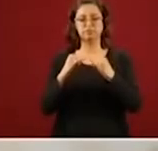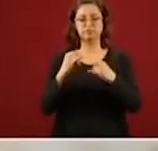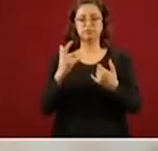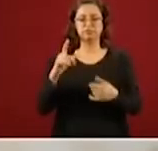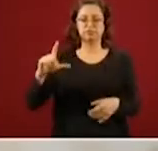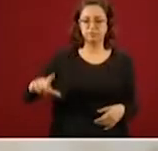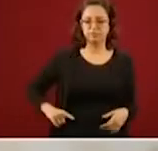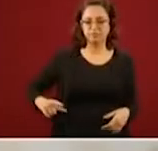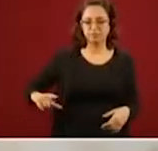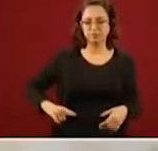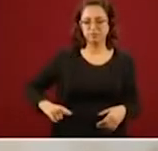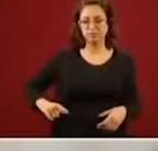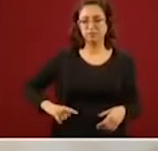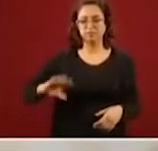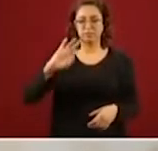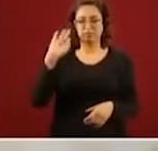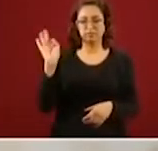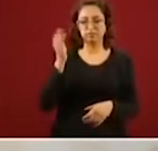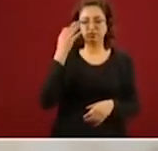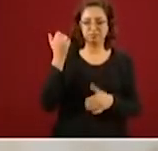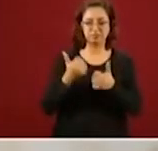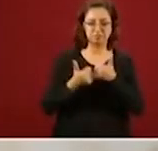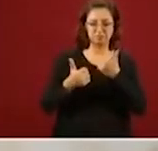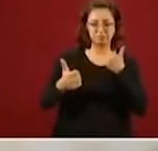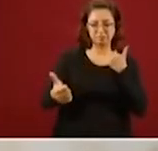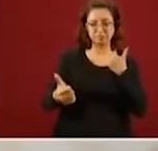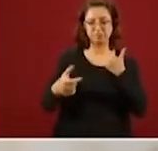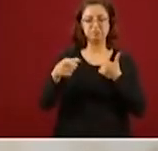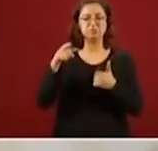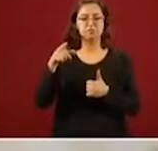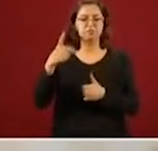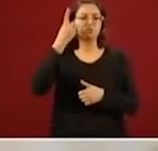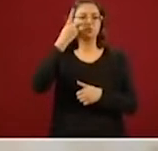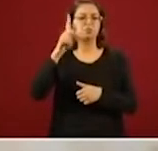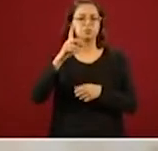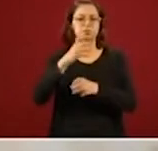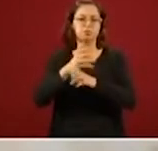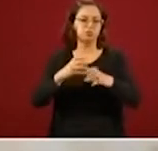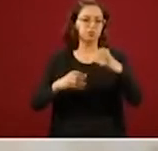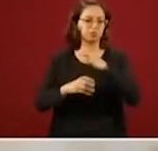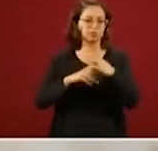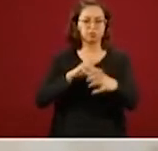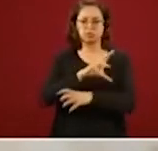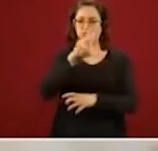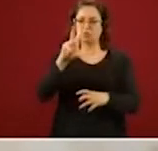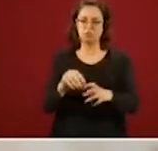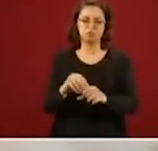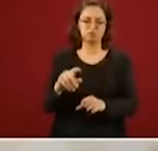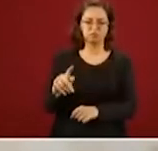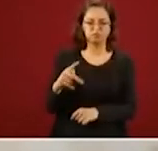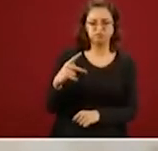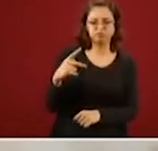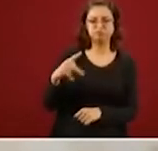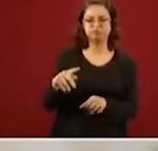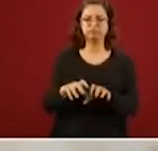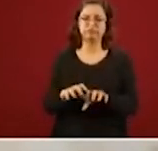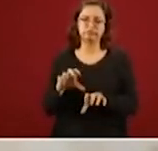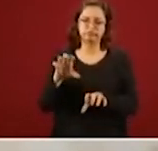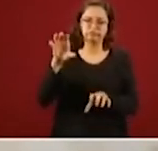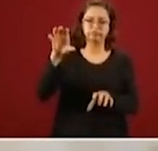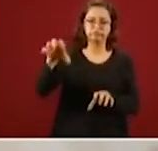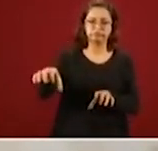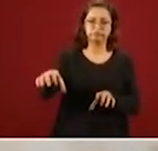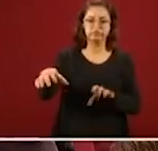Pública Federal con personalidad jurídica y patrimonio propio sectorizado a